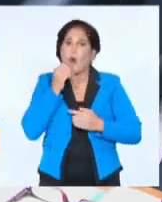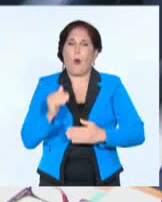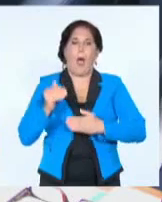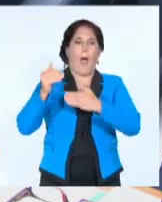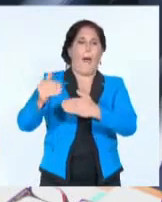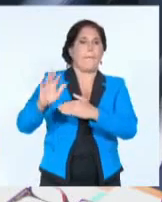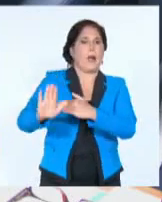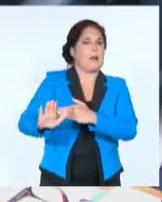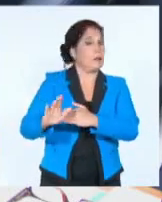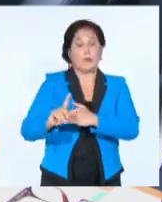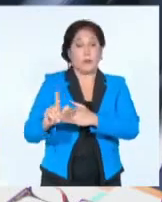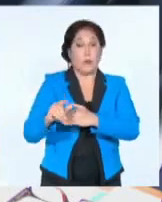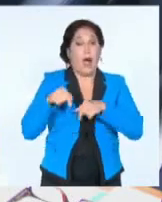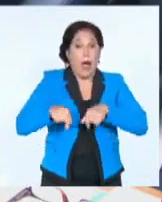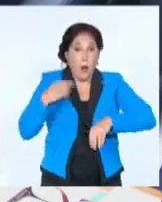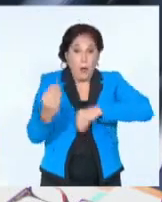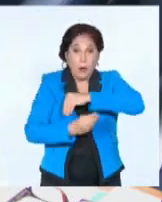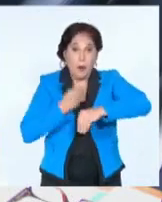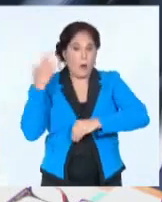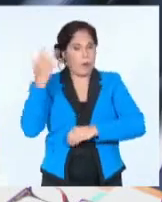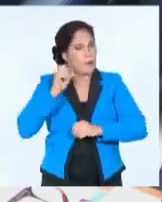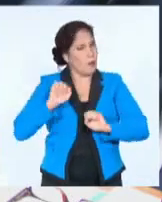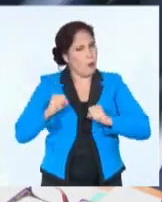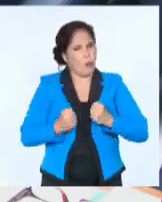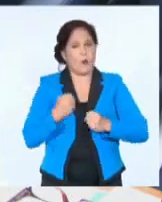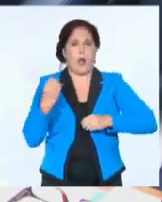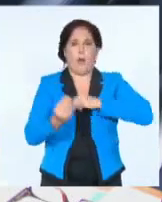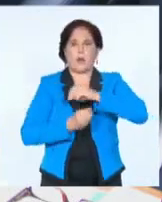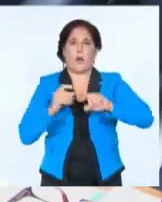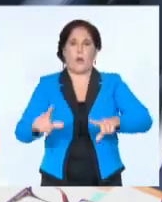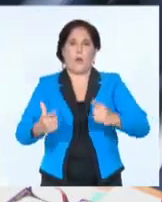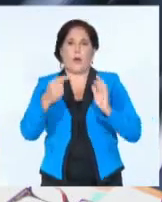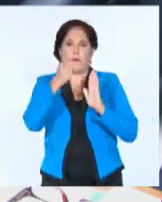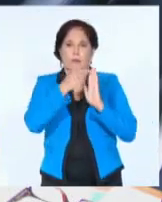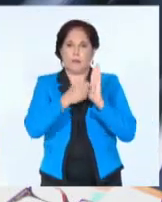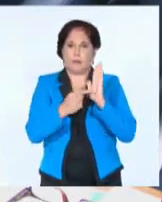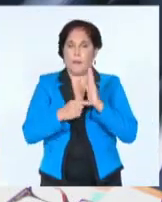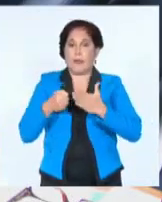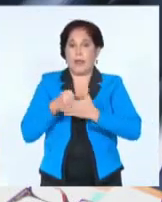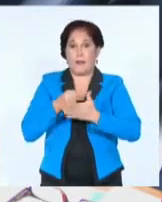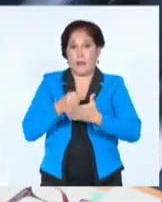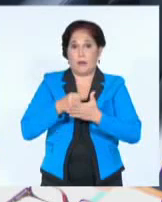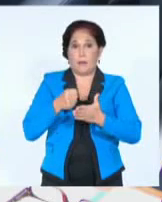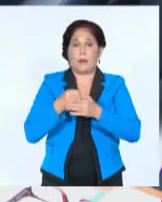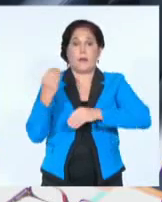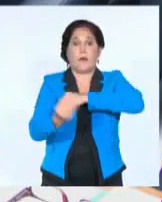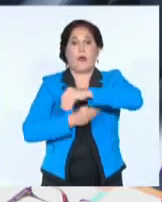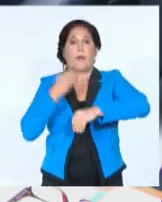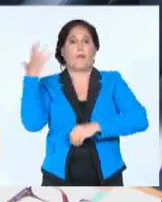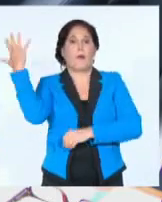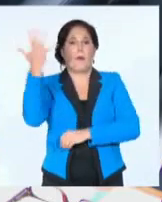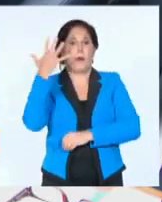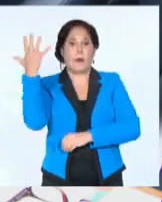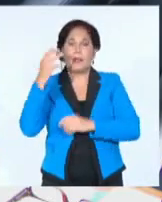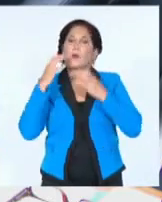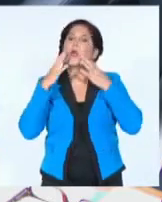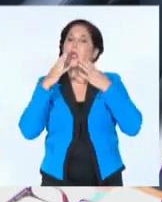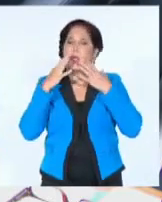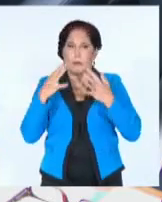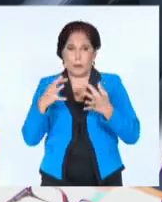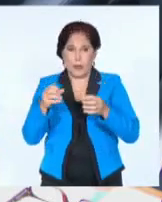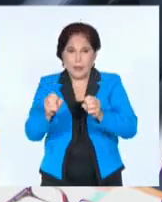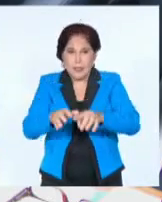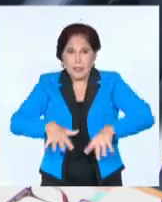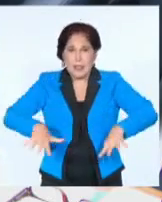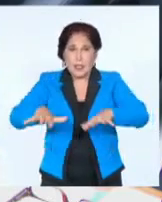vida. Para los países en desarrollo, el enfrentamiento al cambio climático constituye un colosal reto en el contexto